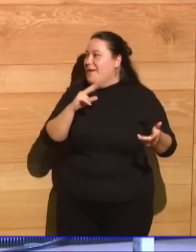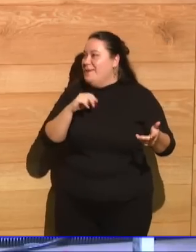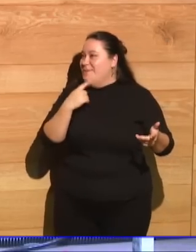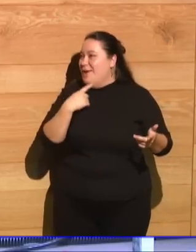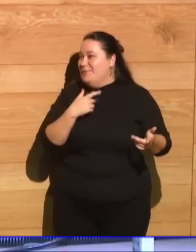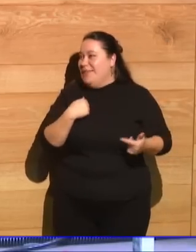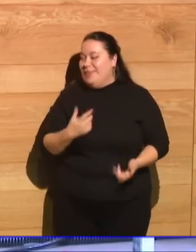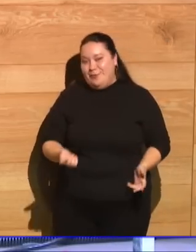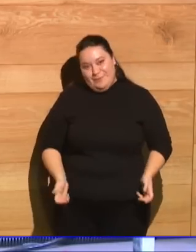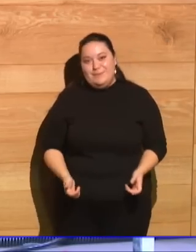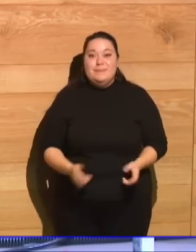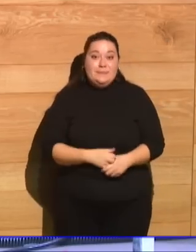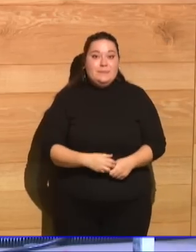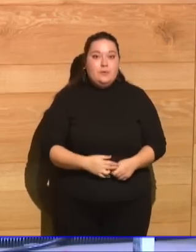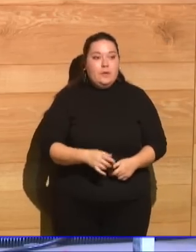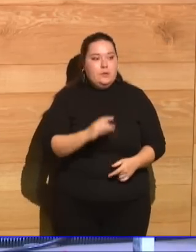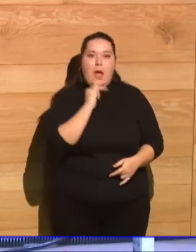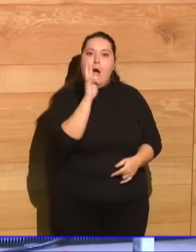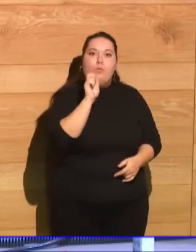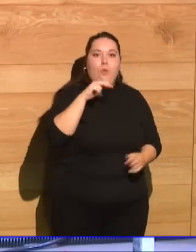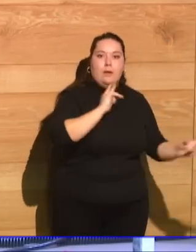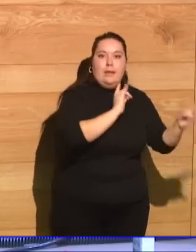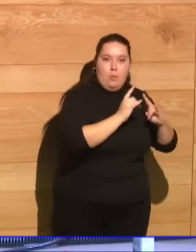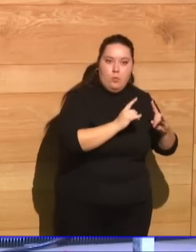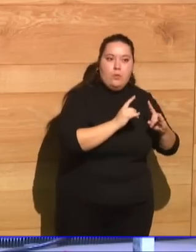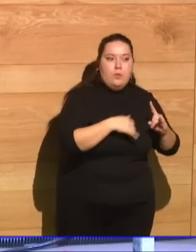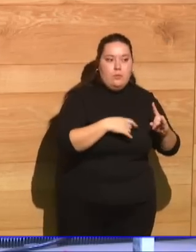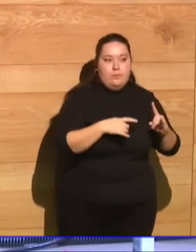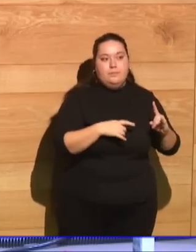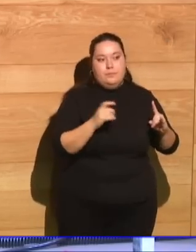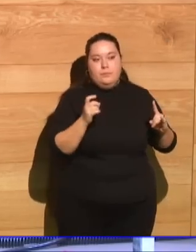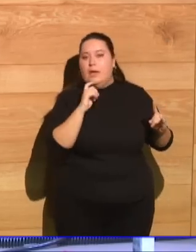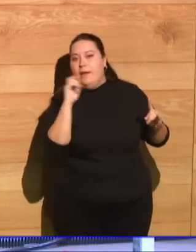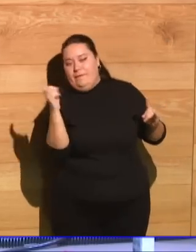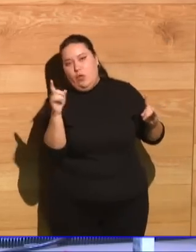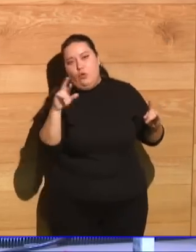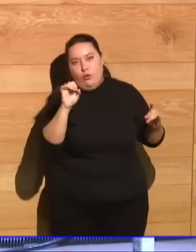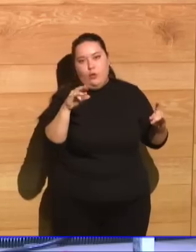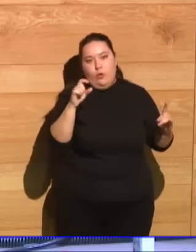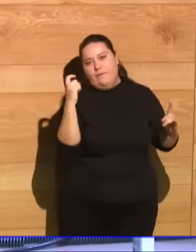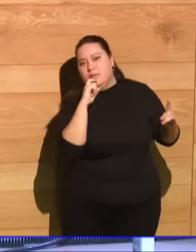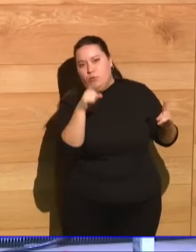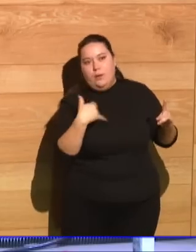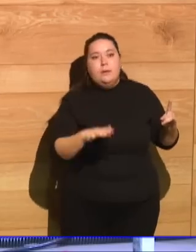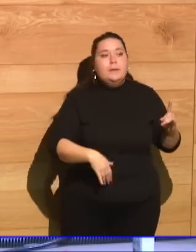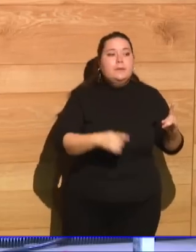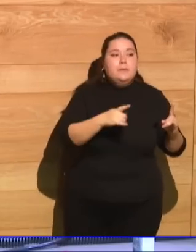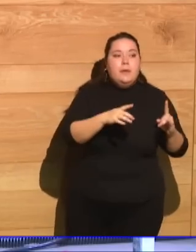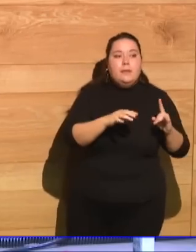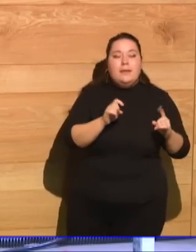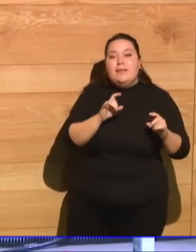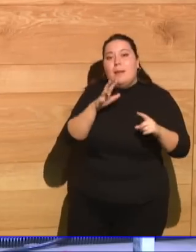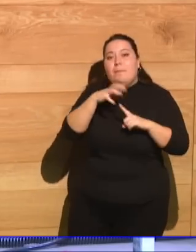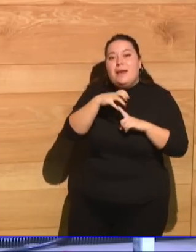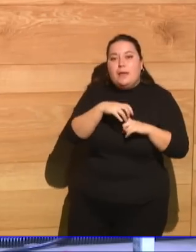Vale. Bueno, pues llamo a Juan y ya estaba avisado, claro, pues le había avisado a Rodrigo y le digo, oye, Juan, ¿qué pasa? Dice, ¿parques móvil? Dice, no, es